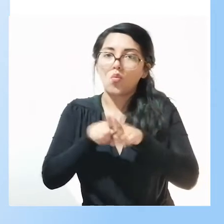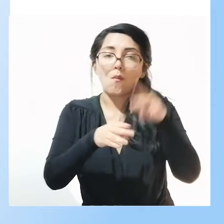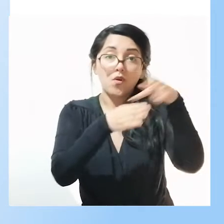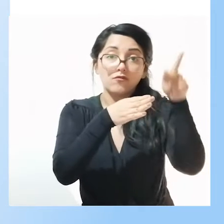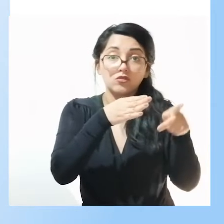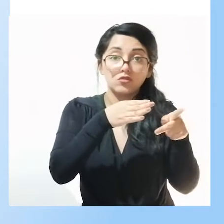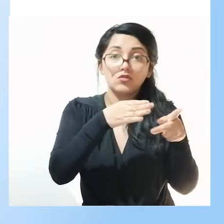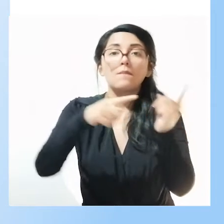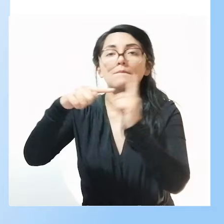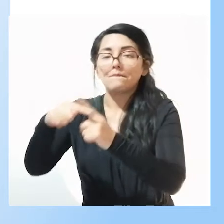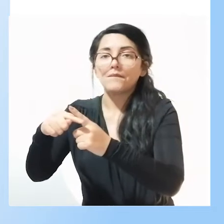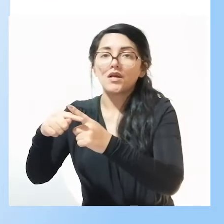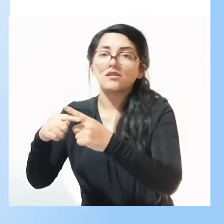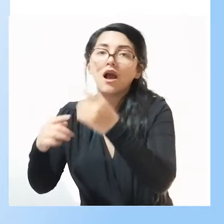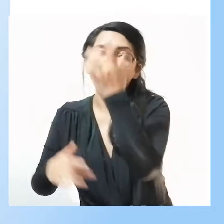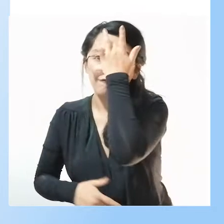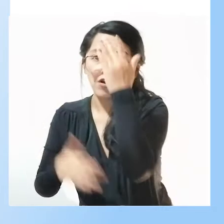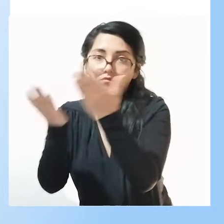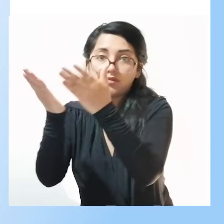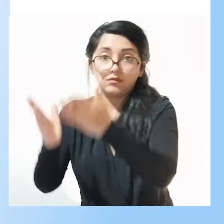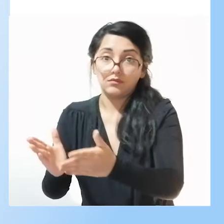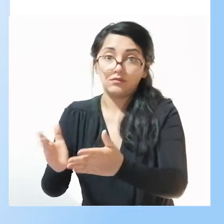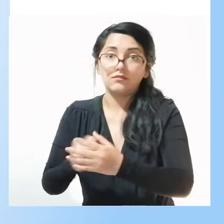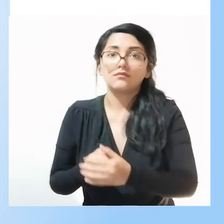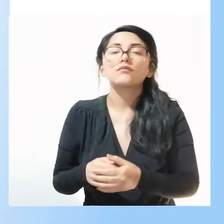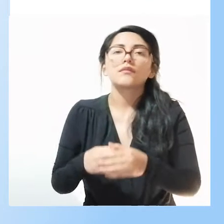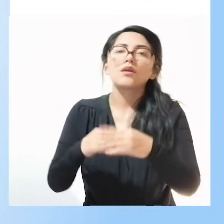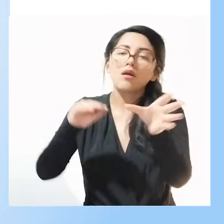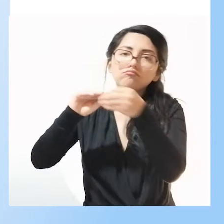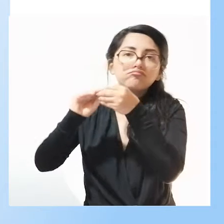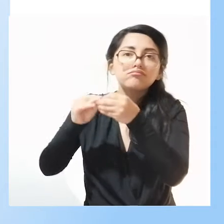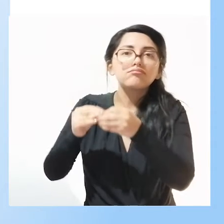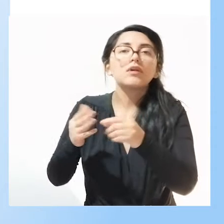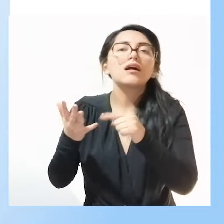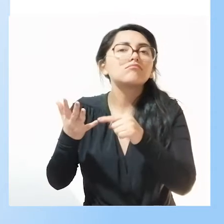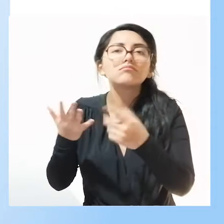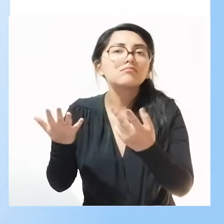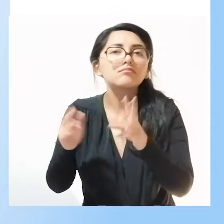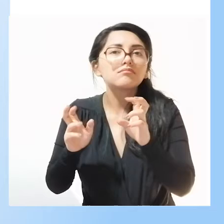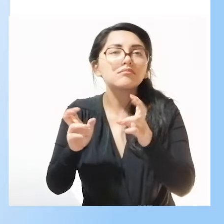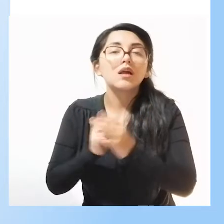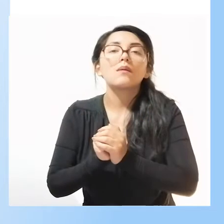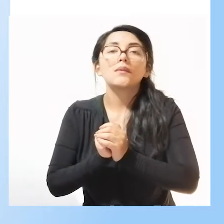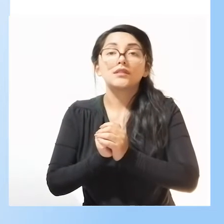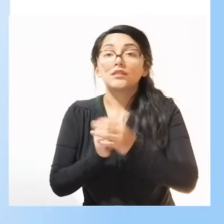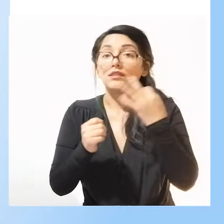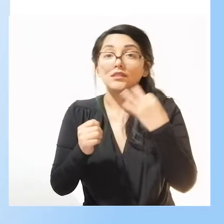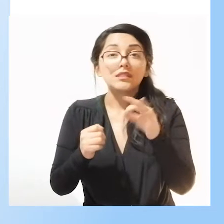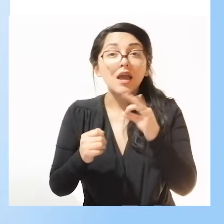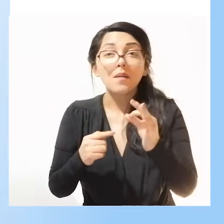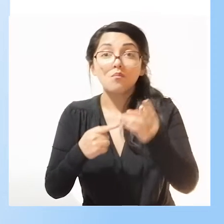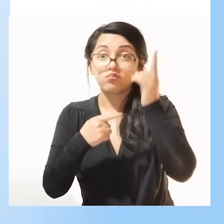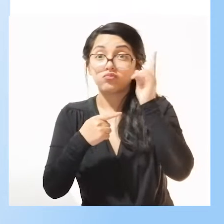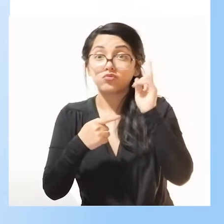los pacientes alumnos, y luego aquello que ha de acompañar continuamente a la acción